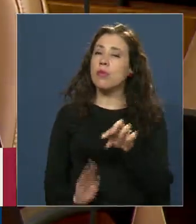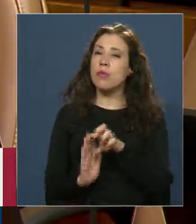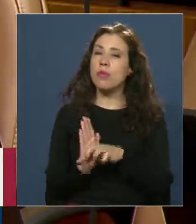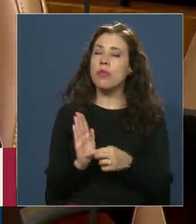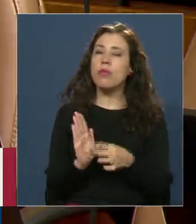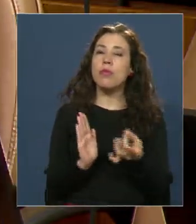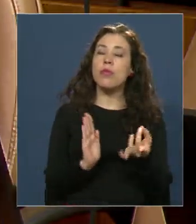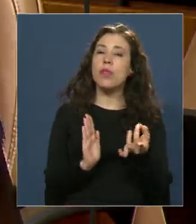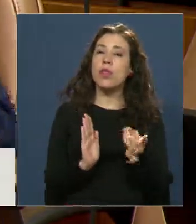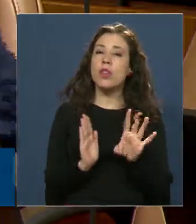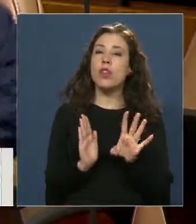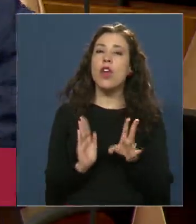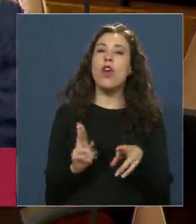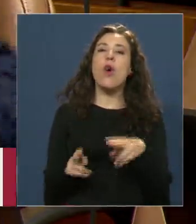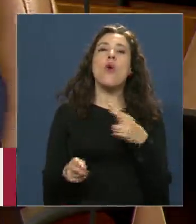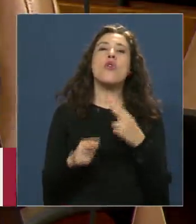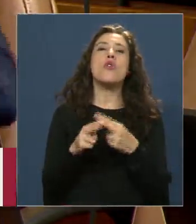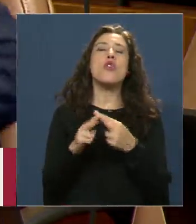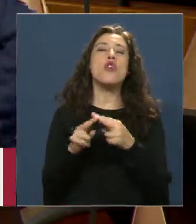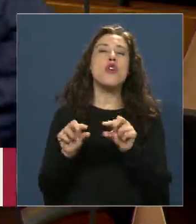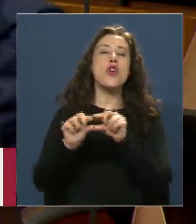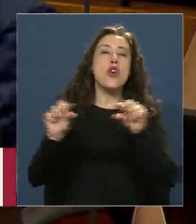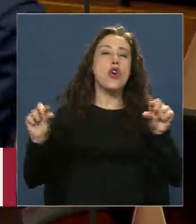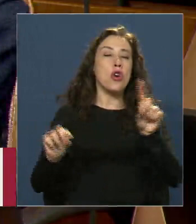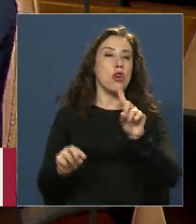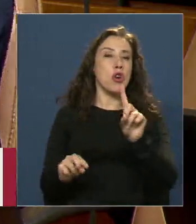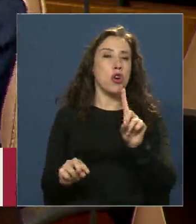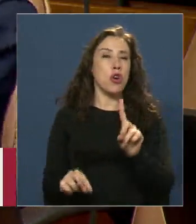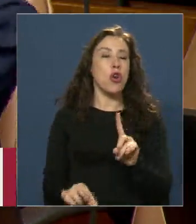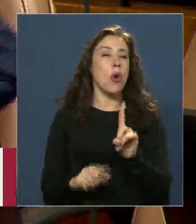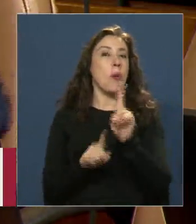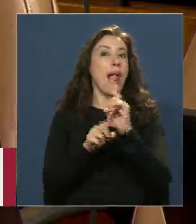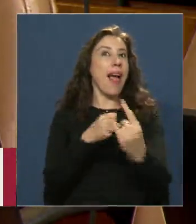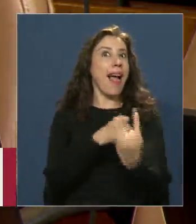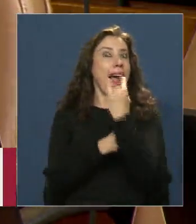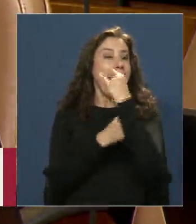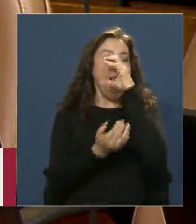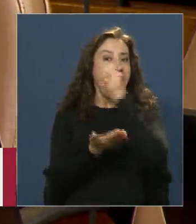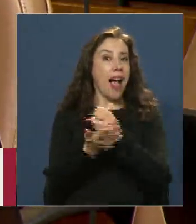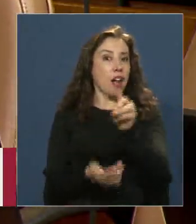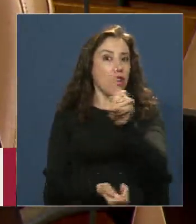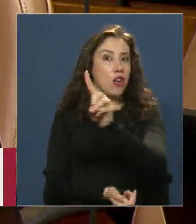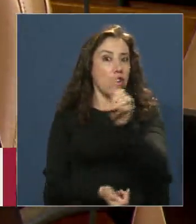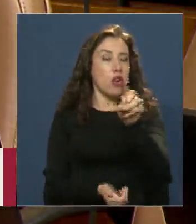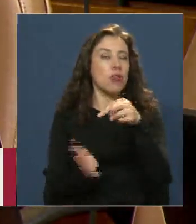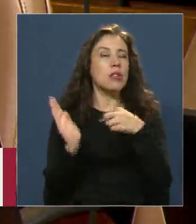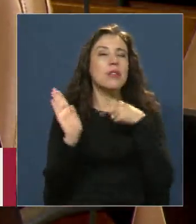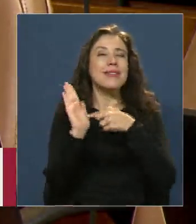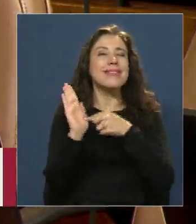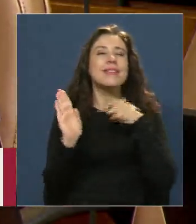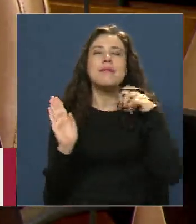que solamente tiene un titular. No nos dejemos engañar por eso. Esto me recuerda